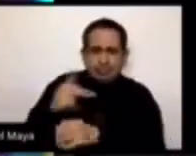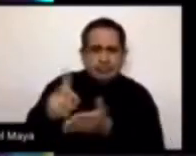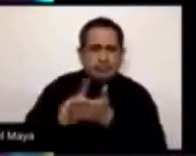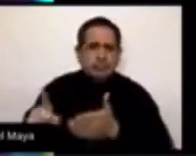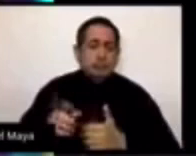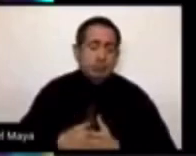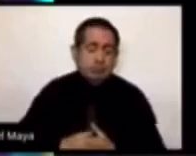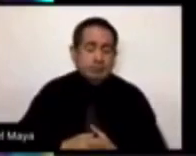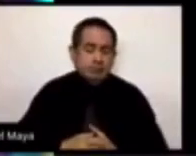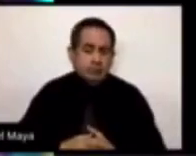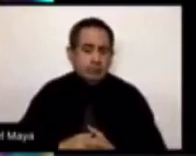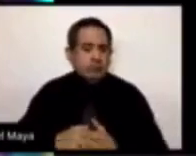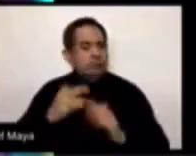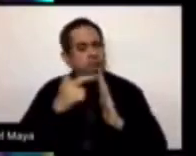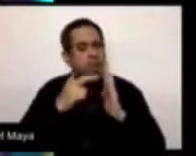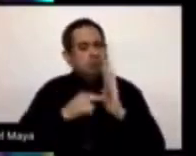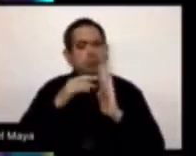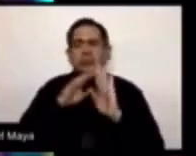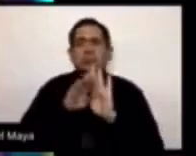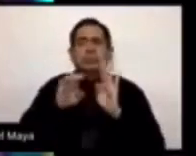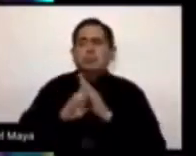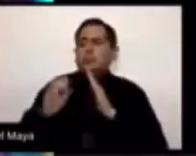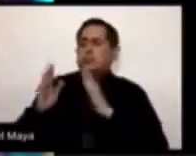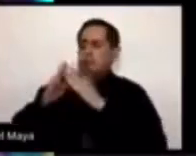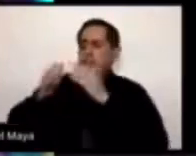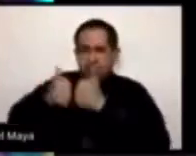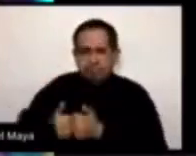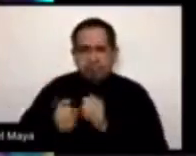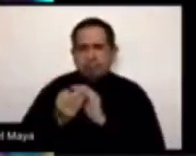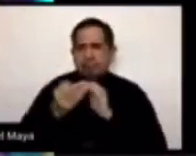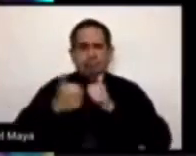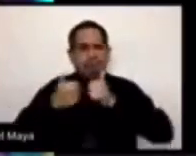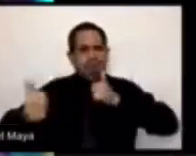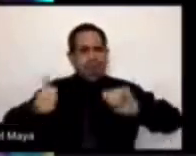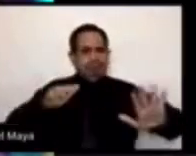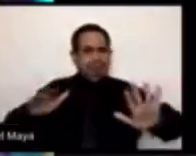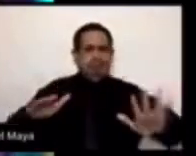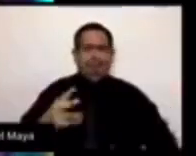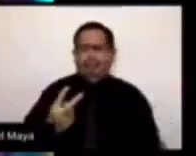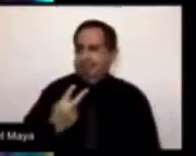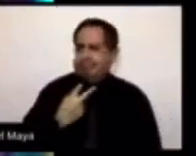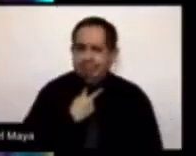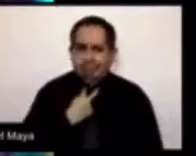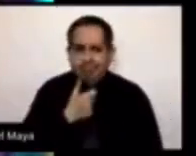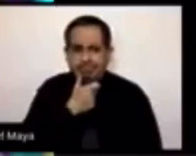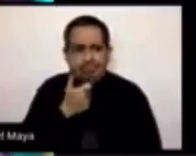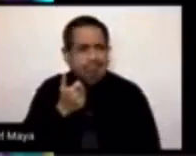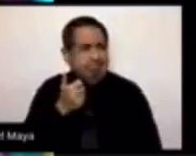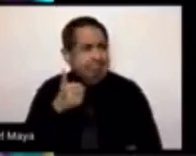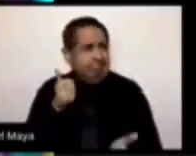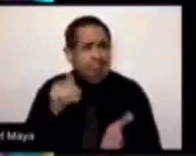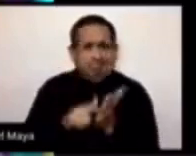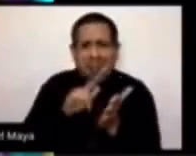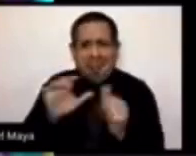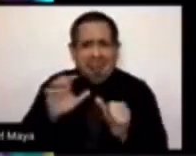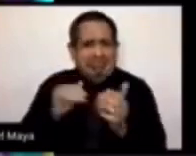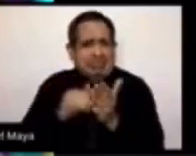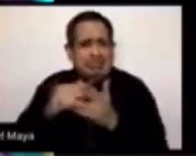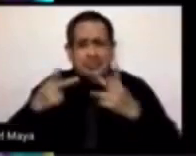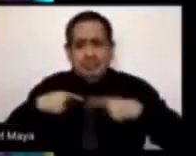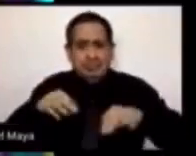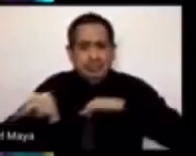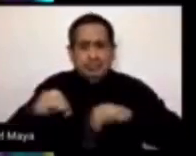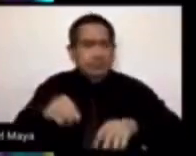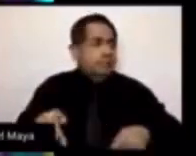estas medidas como el confinamiento y la sana distancia han tenido un impacto en 1.600 millones de trabajadores del sector informal